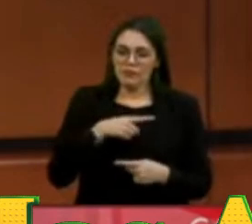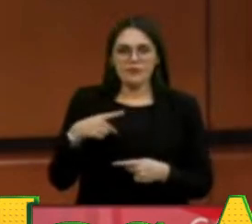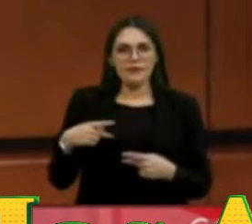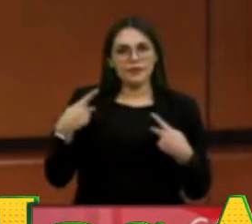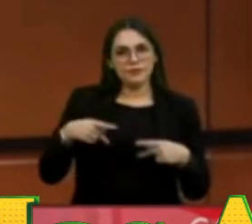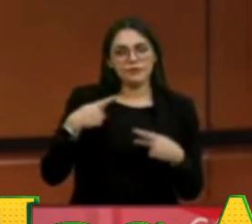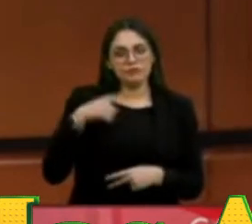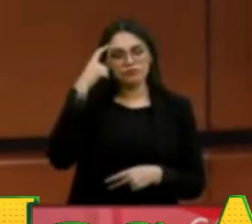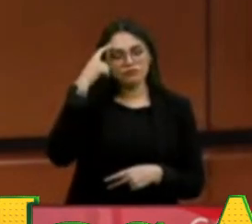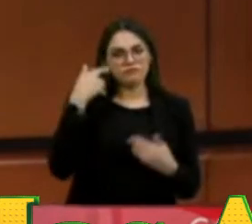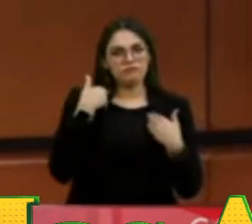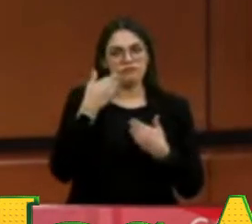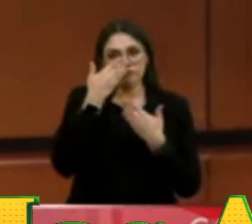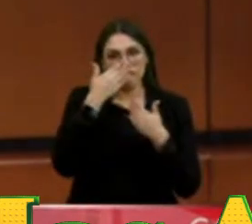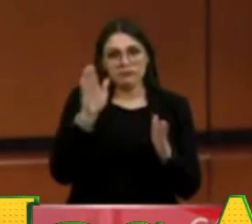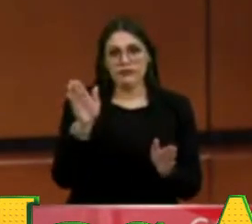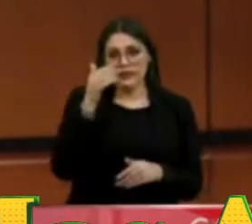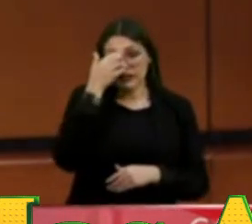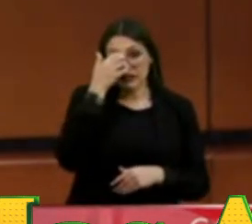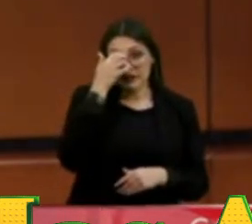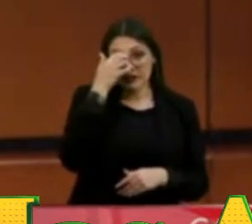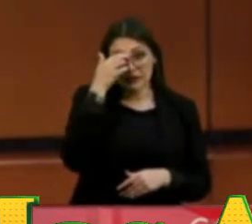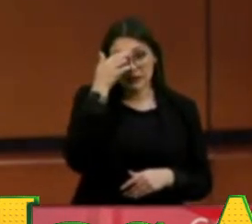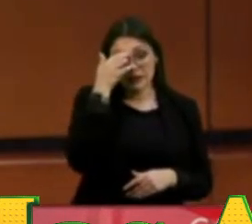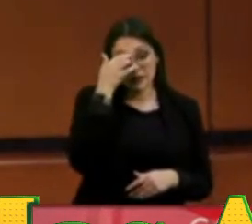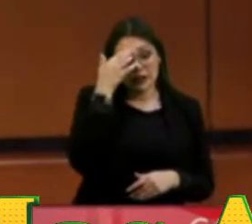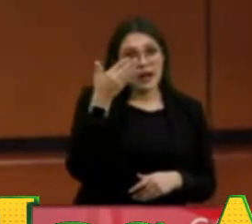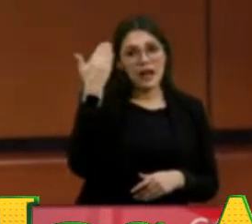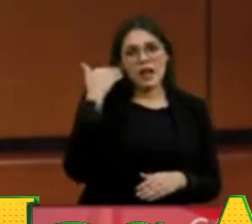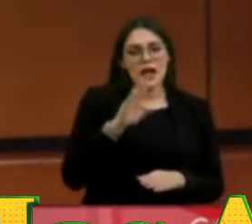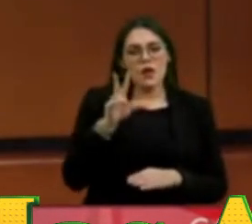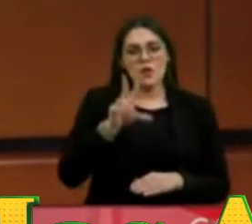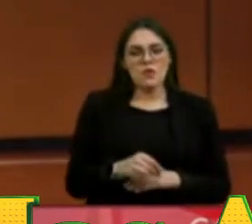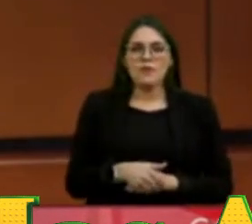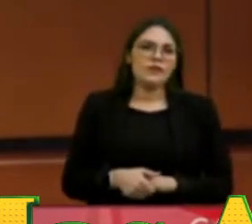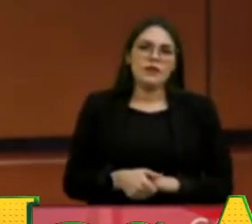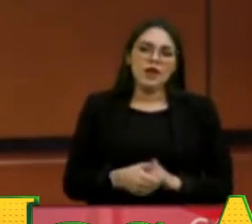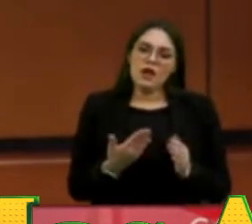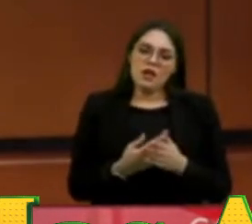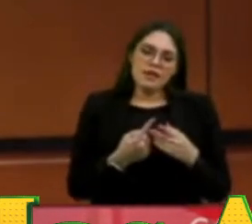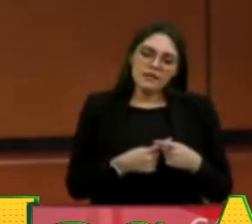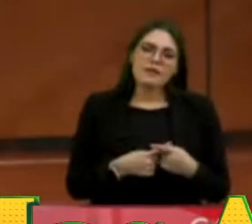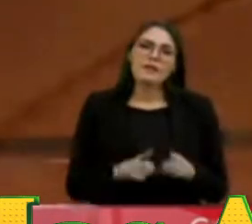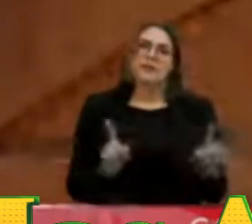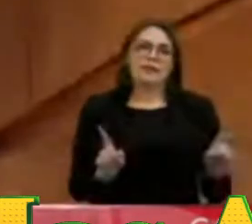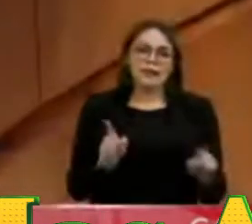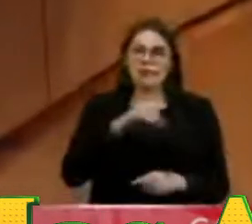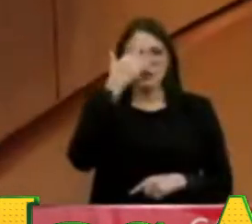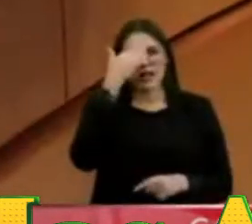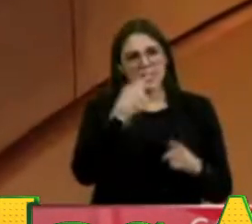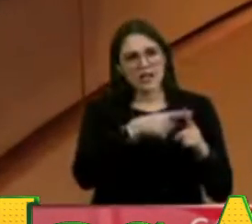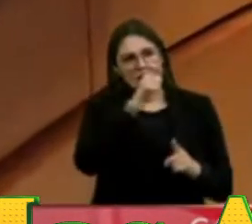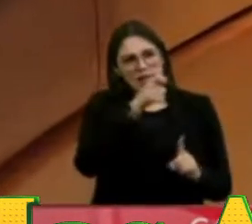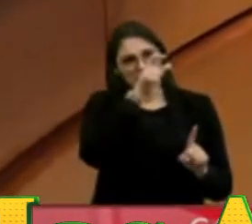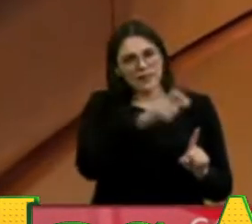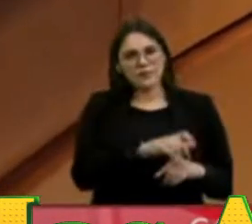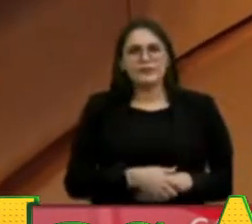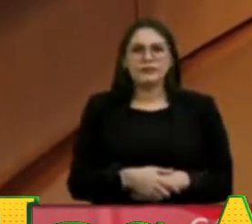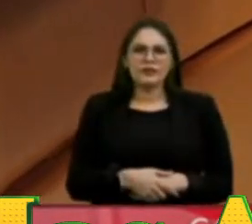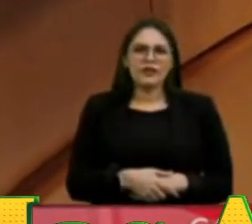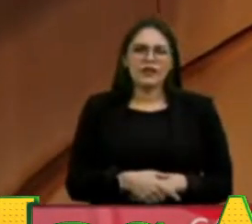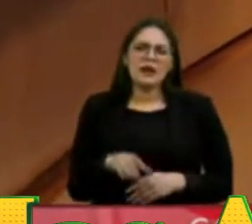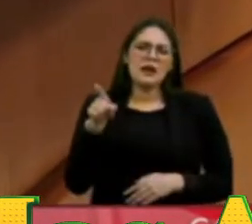del pueblo. Ya no como era. ¿Sí saben cómo era? ¿Quién puso a la